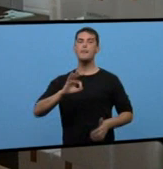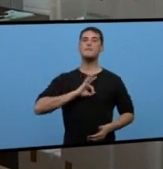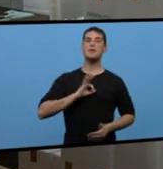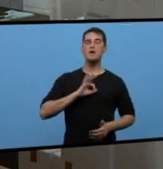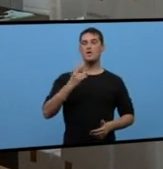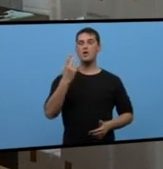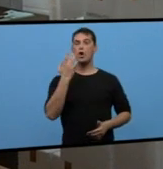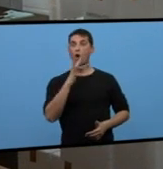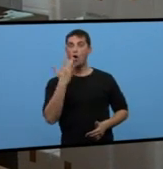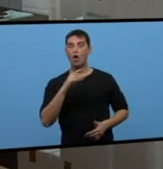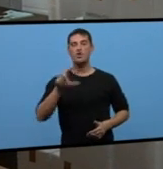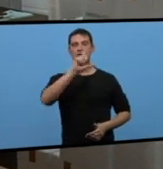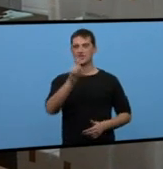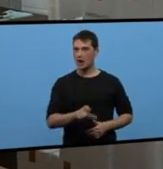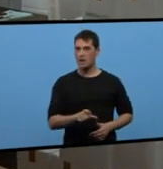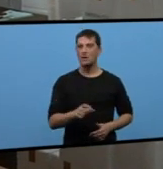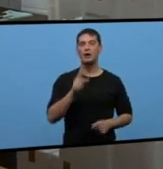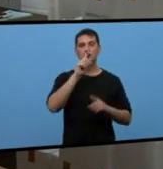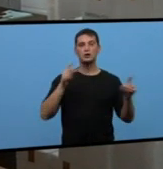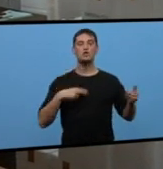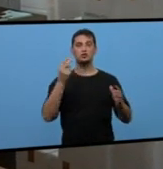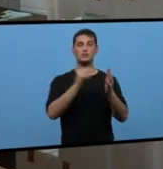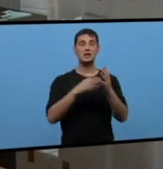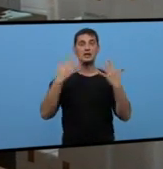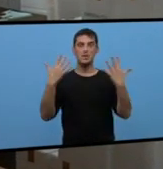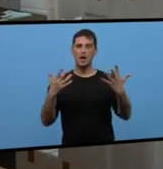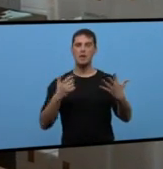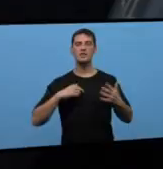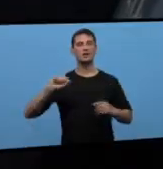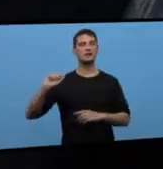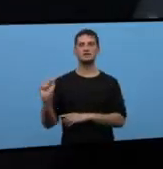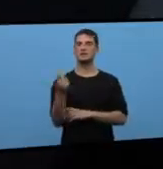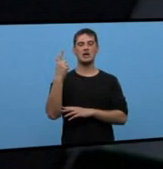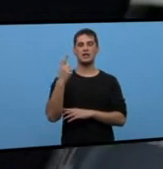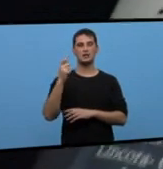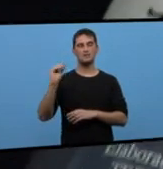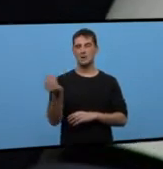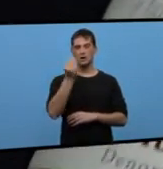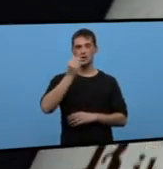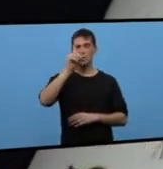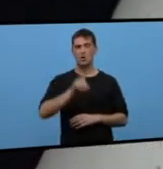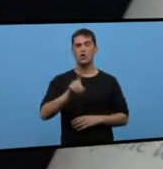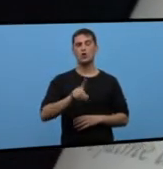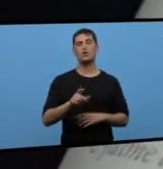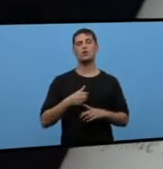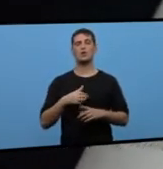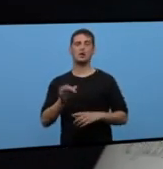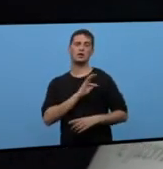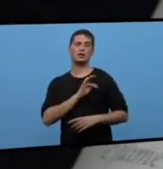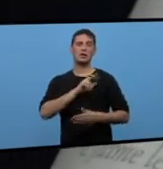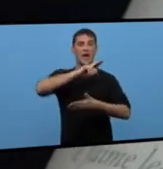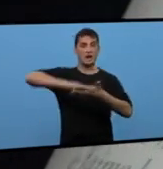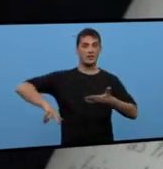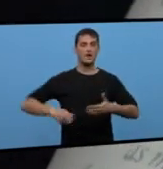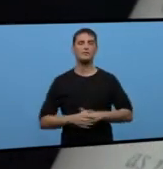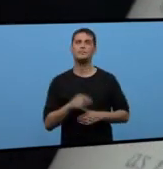Italia. E este ano, 2010, sacou a excelencia de Galicia, a Asociación de Sumilleres de Galicia.